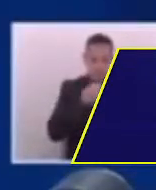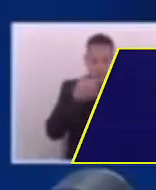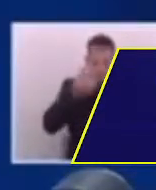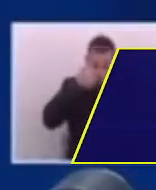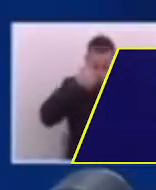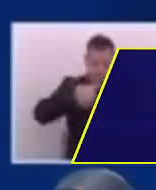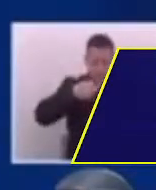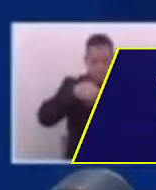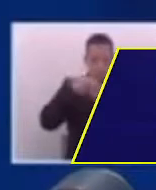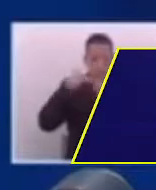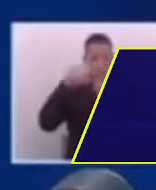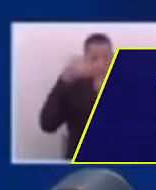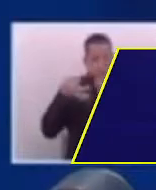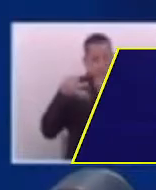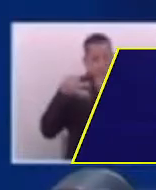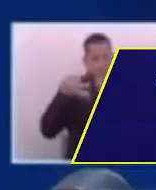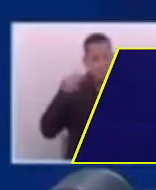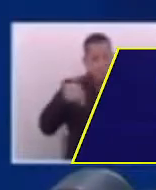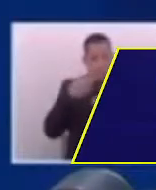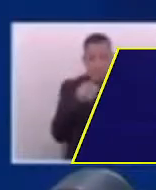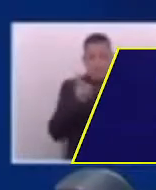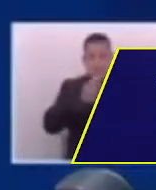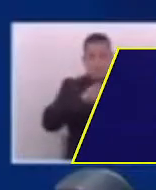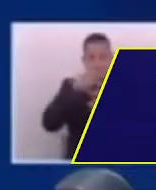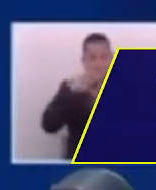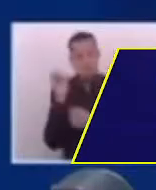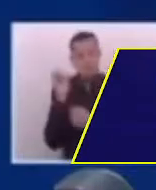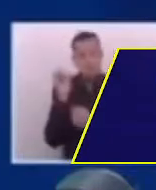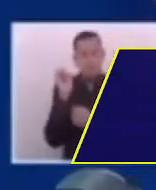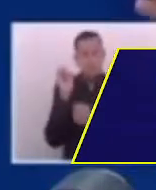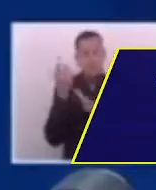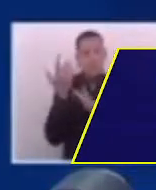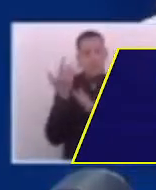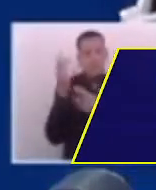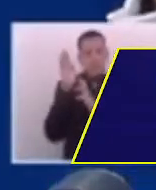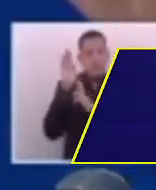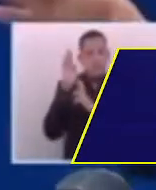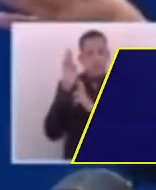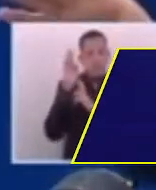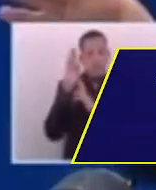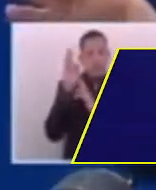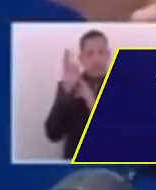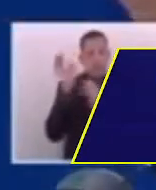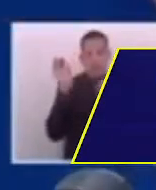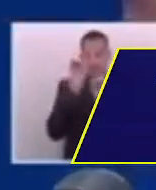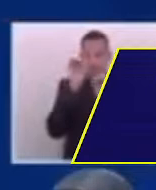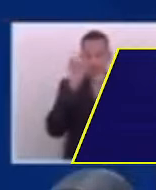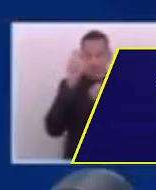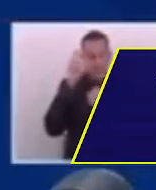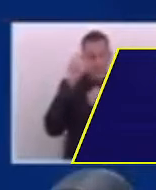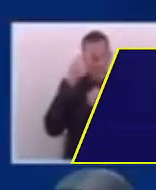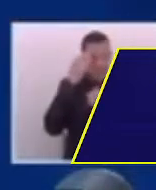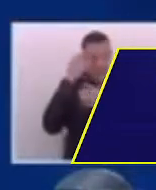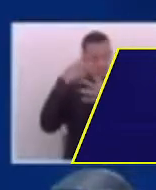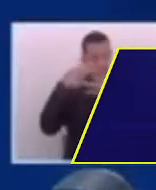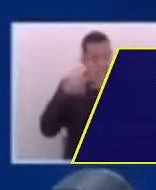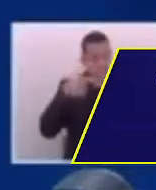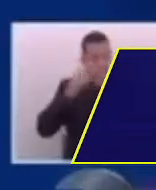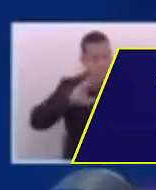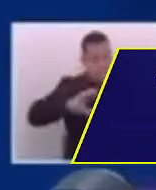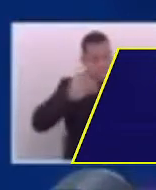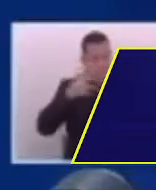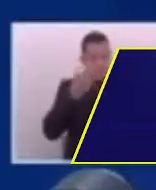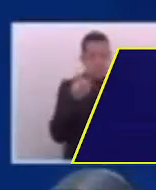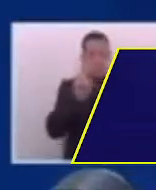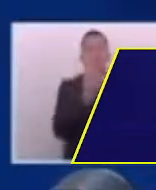legislativa entonces decir que quede aquí escrito en esta ley Es simplemente esperar que nadie sepa que en la Constitución ya aparece para